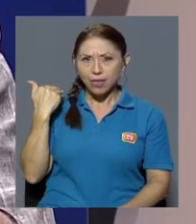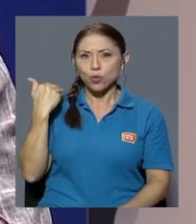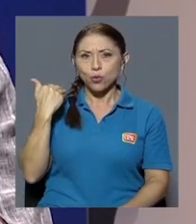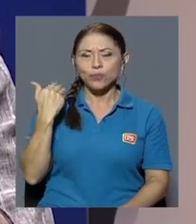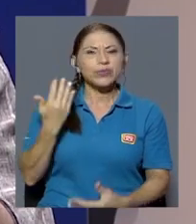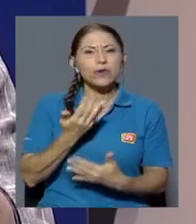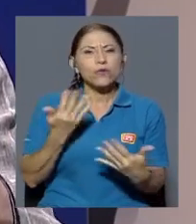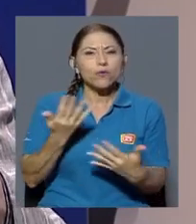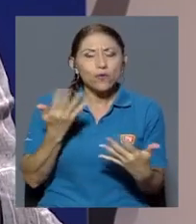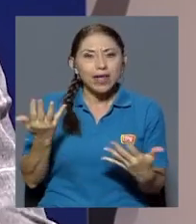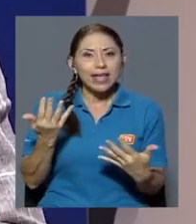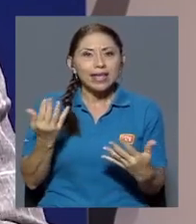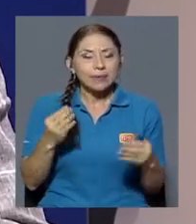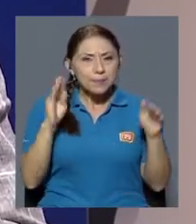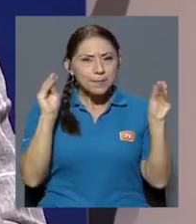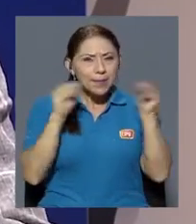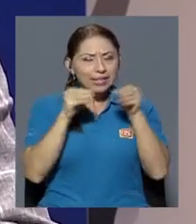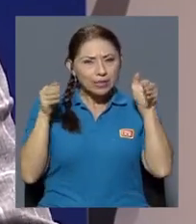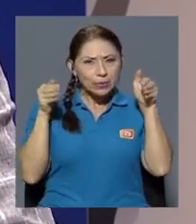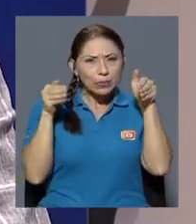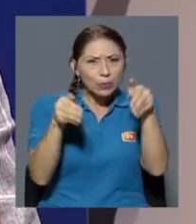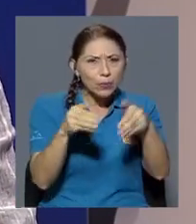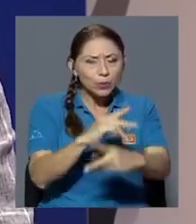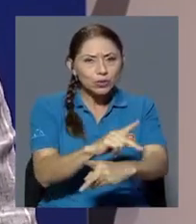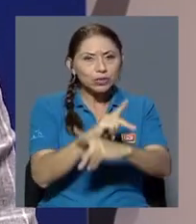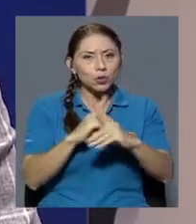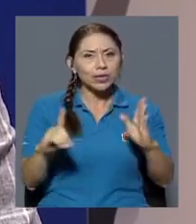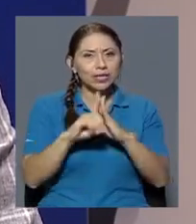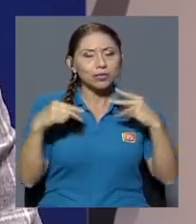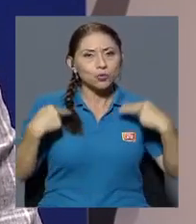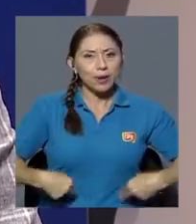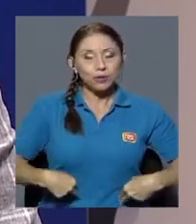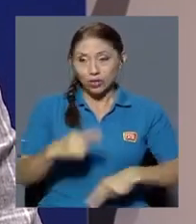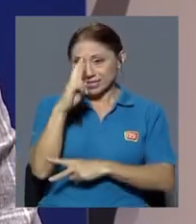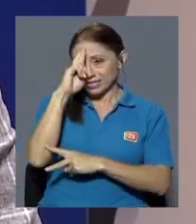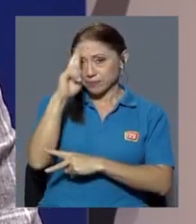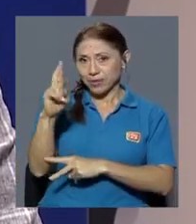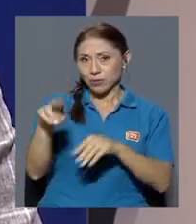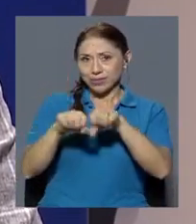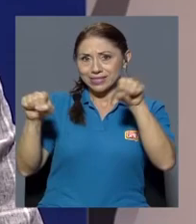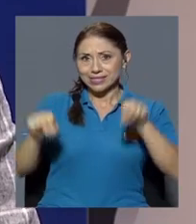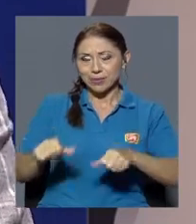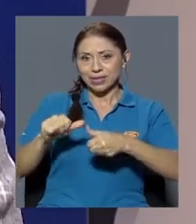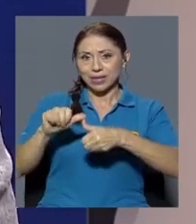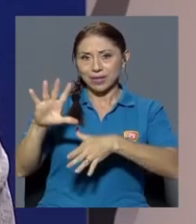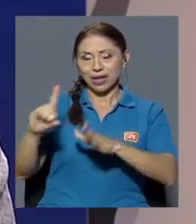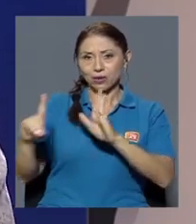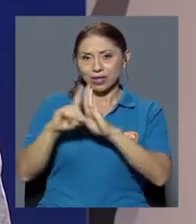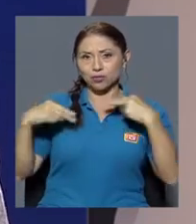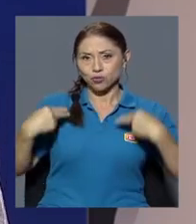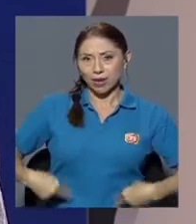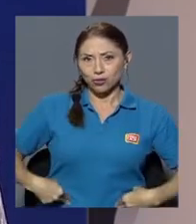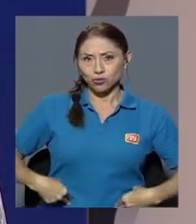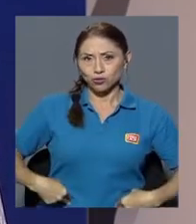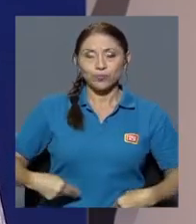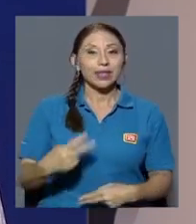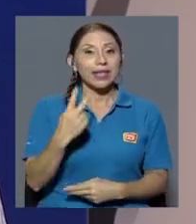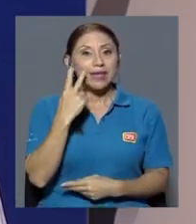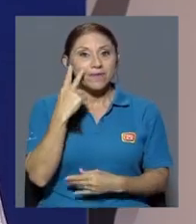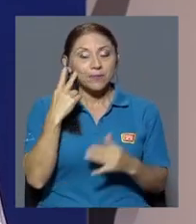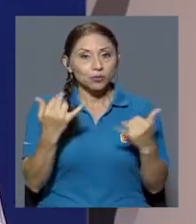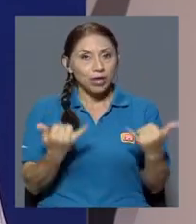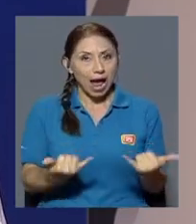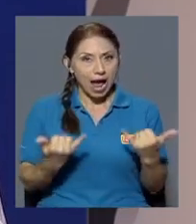dirigirse a la mayor protección de los derechos humanos y al respeto del sistema interamericano de derechos humanos y vemos actualmente de integración